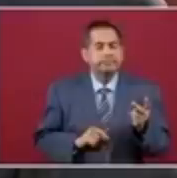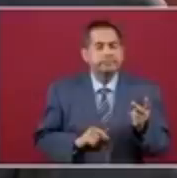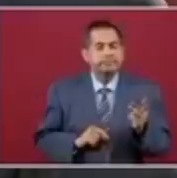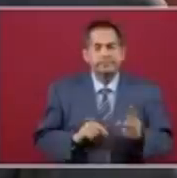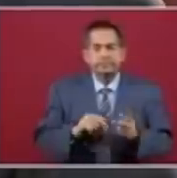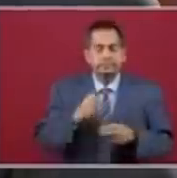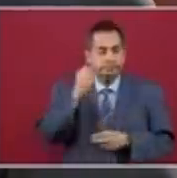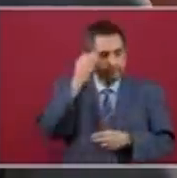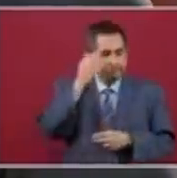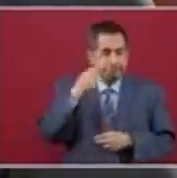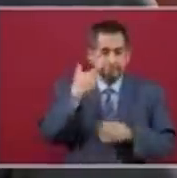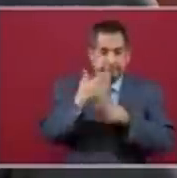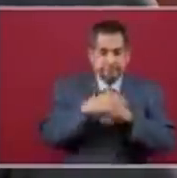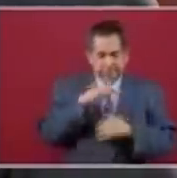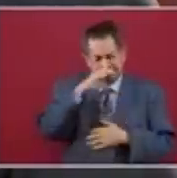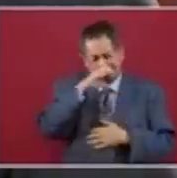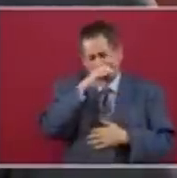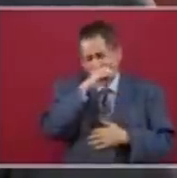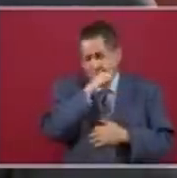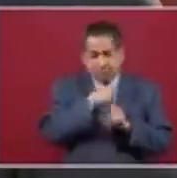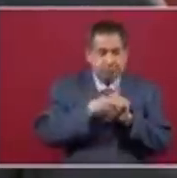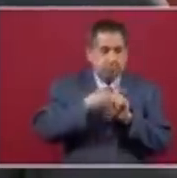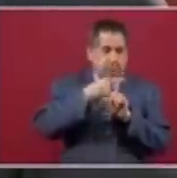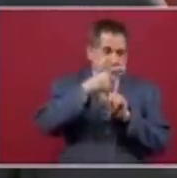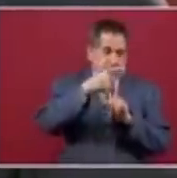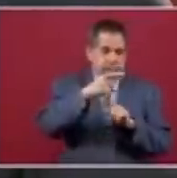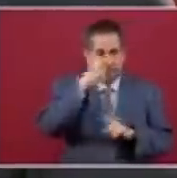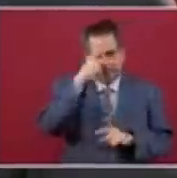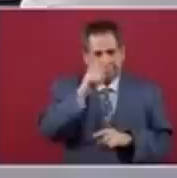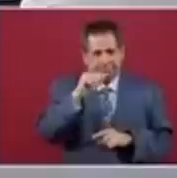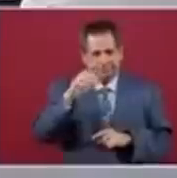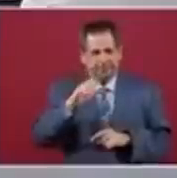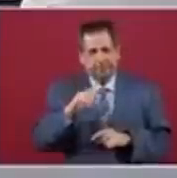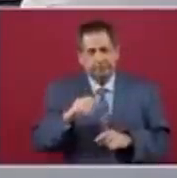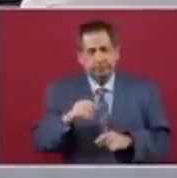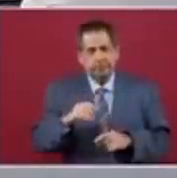la temporada de calor y el subsidio que